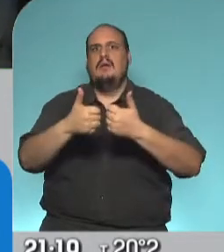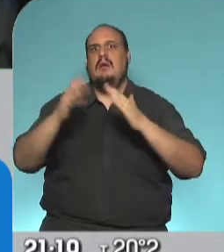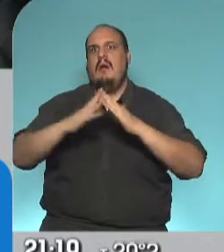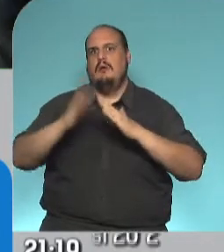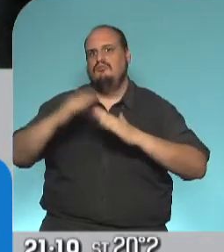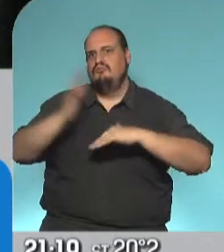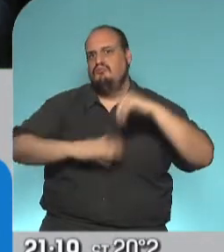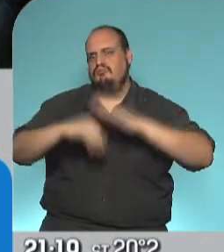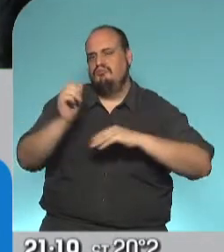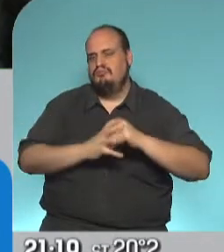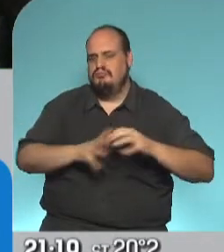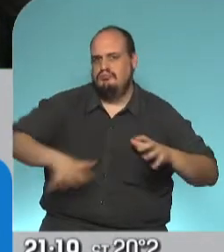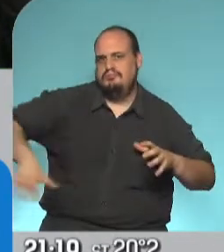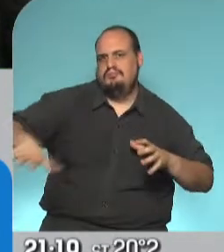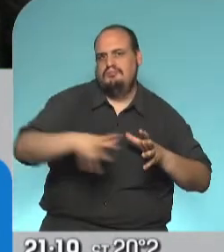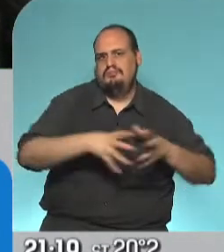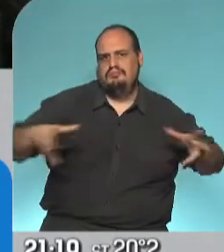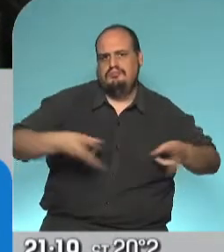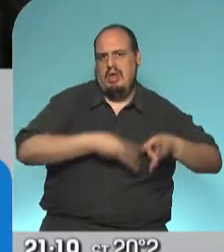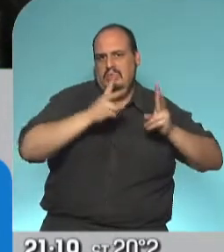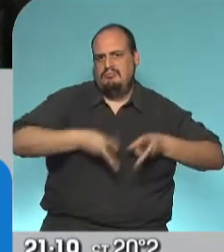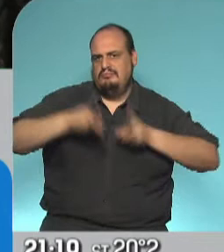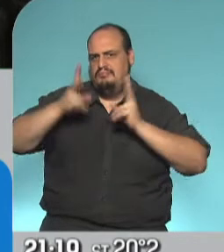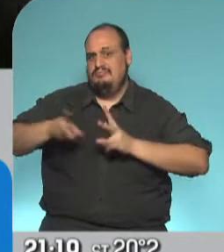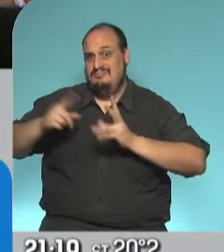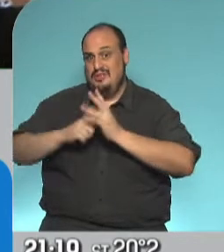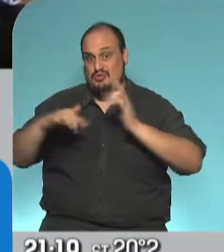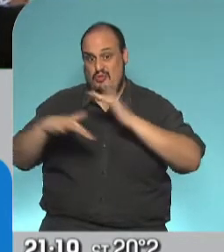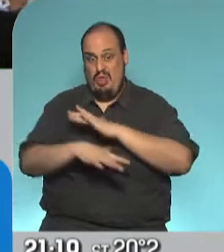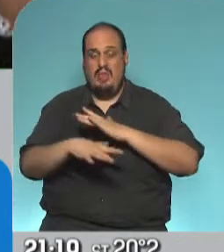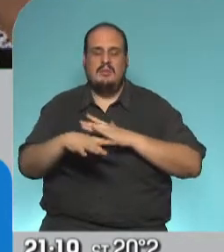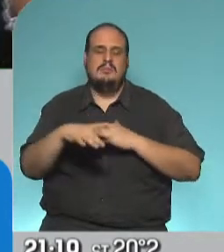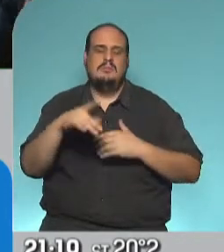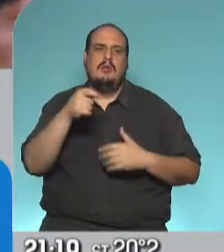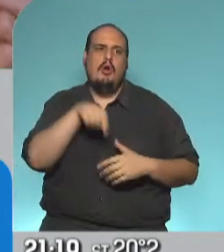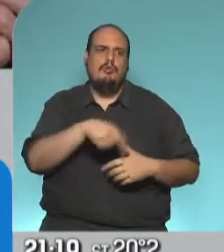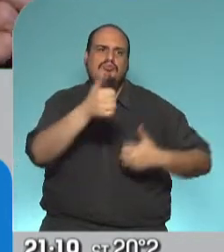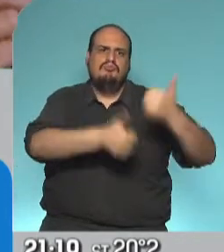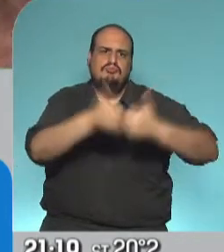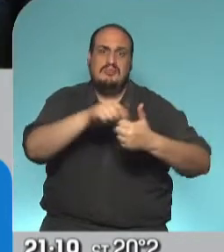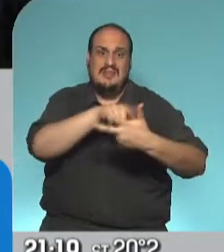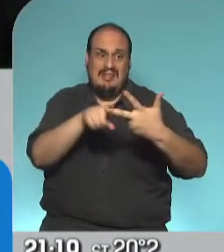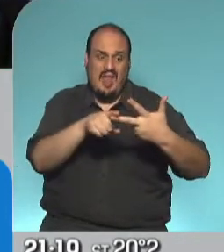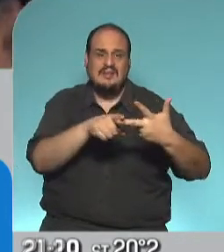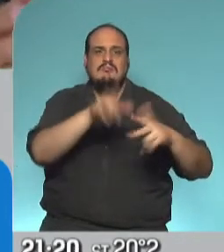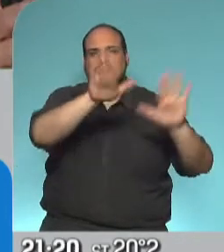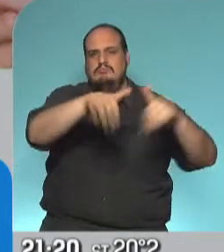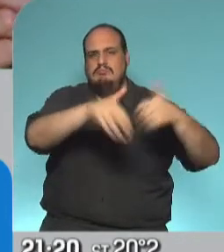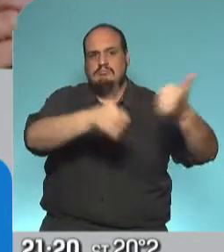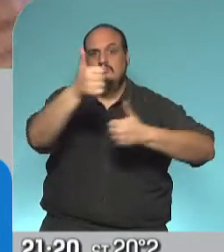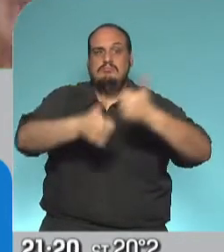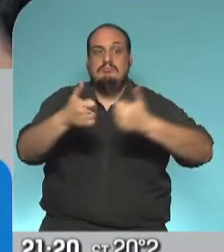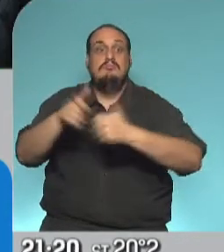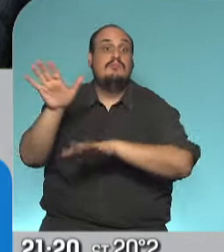son grandes conjuntos urbanos dentro de las ciudades. Hoy estamos licitando 3, llamando a licitación,